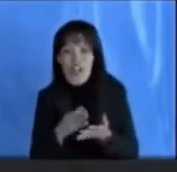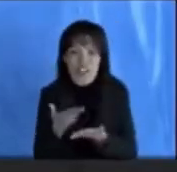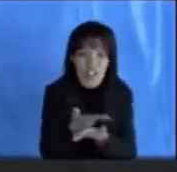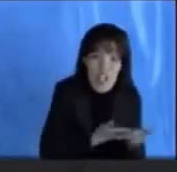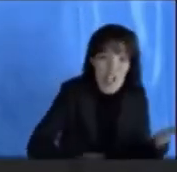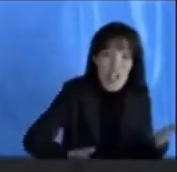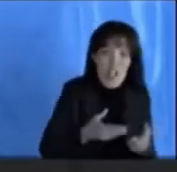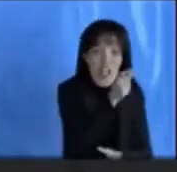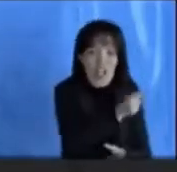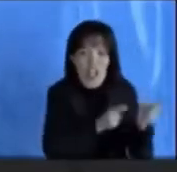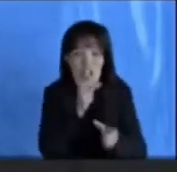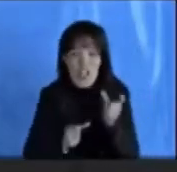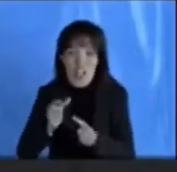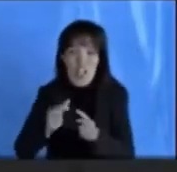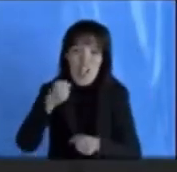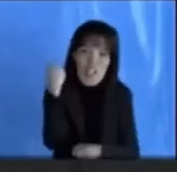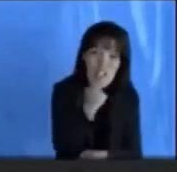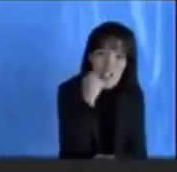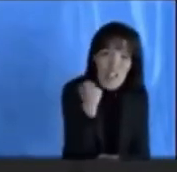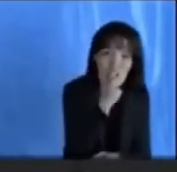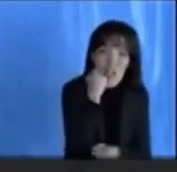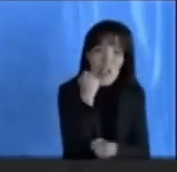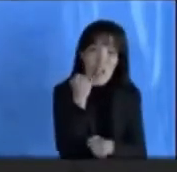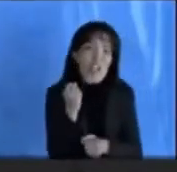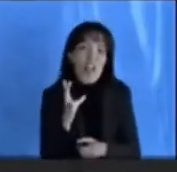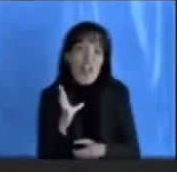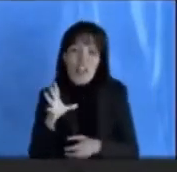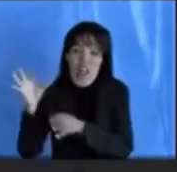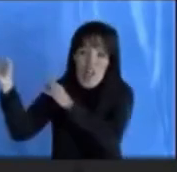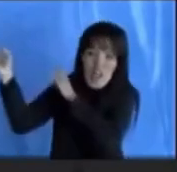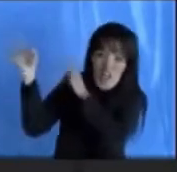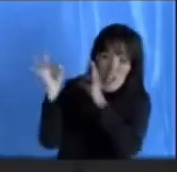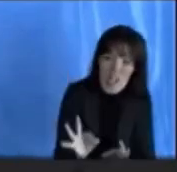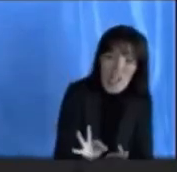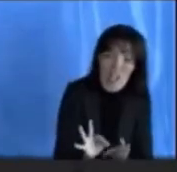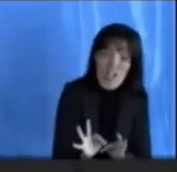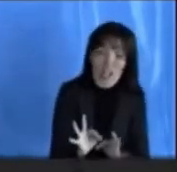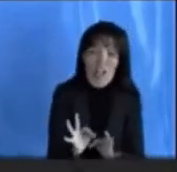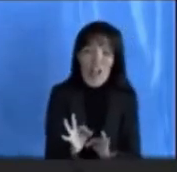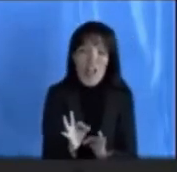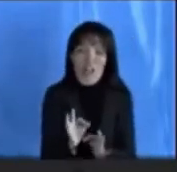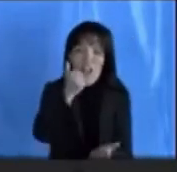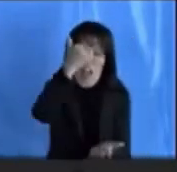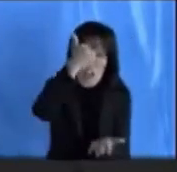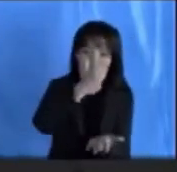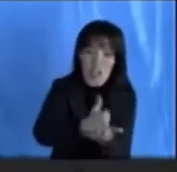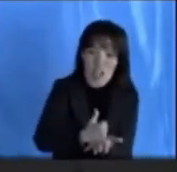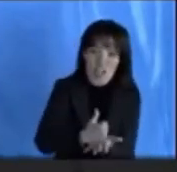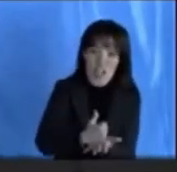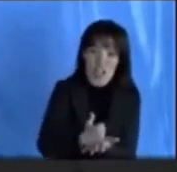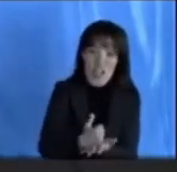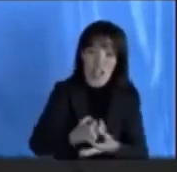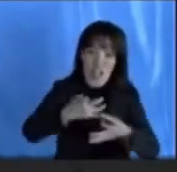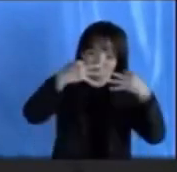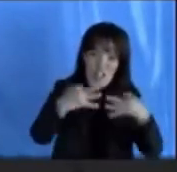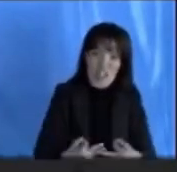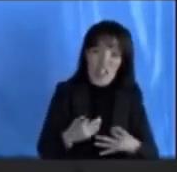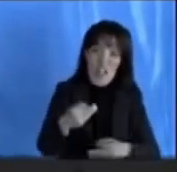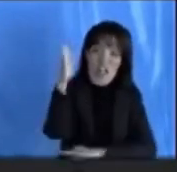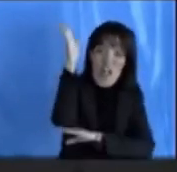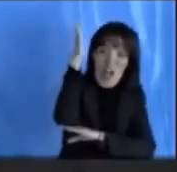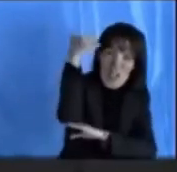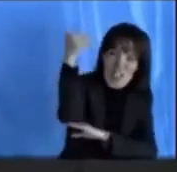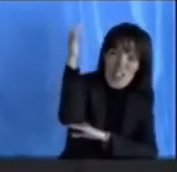senadores y senadoras nacionales, venimos hoy a plantar bien firme una